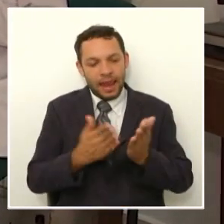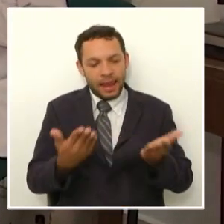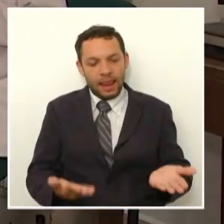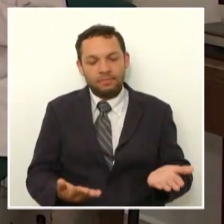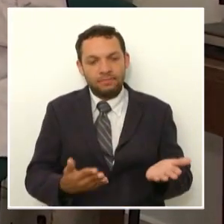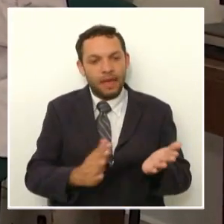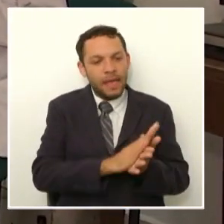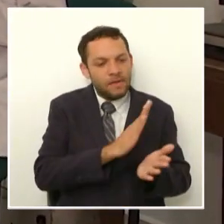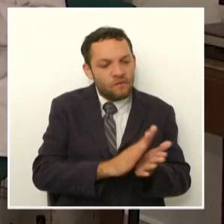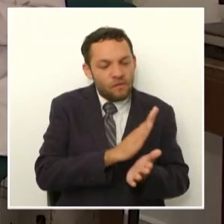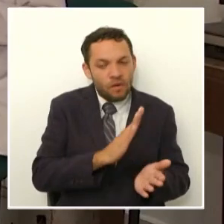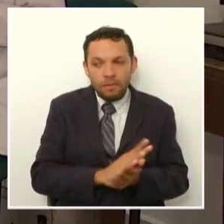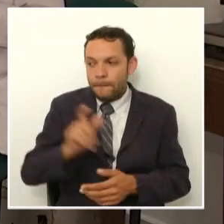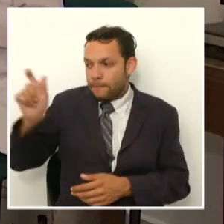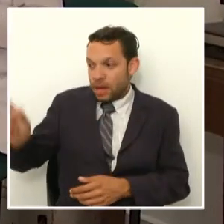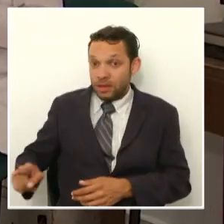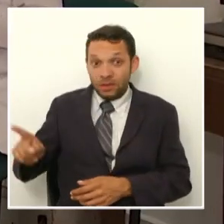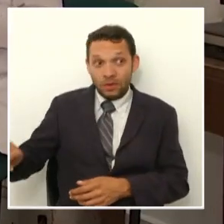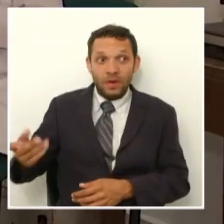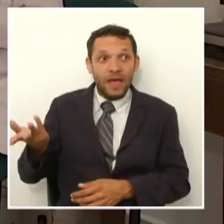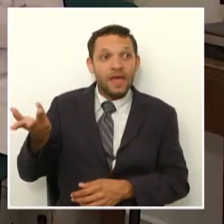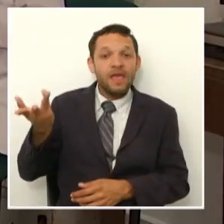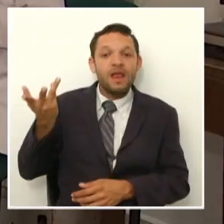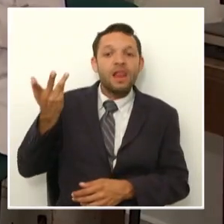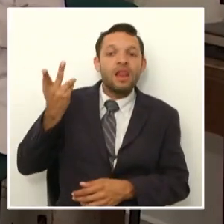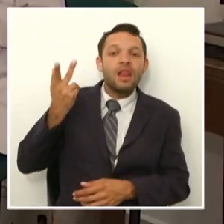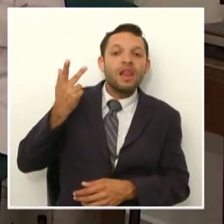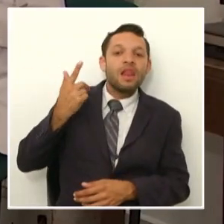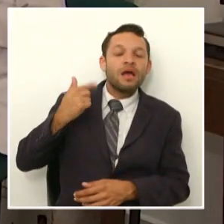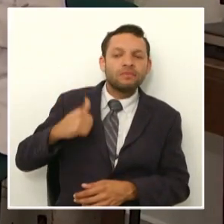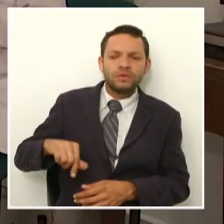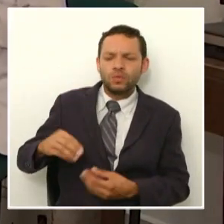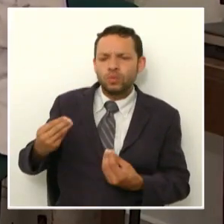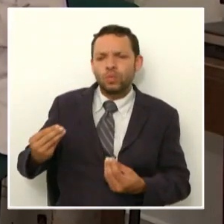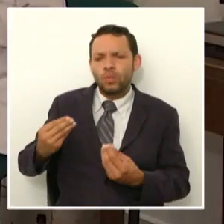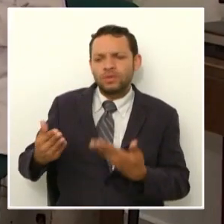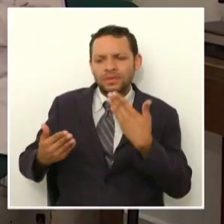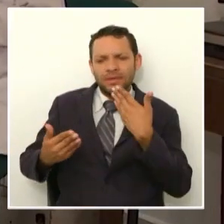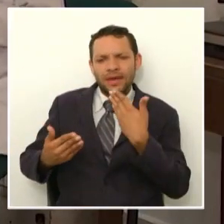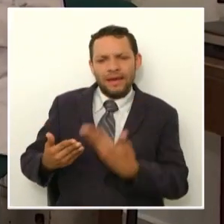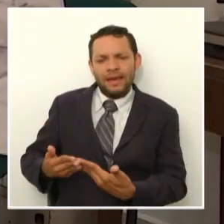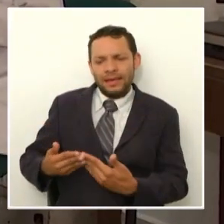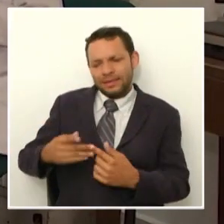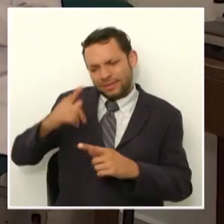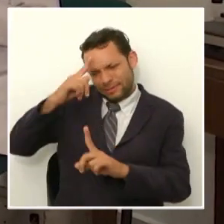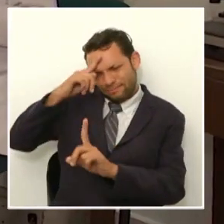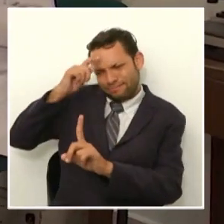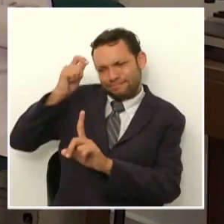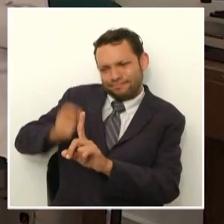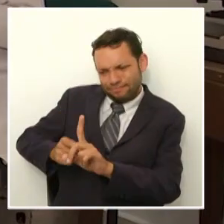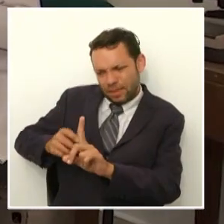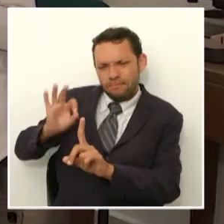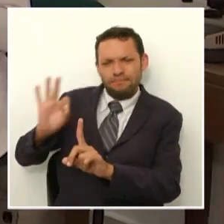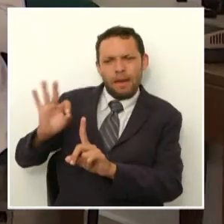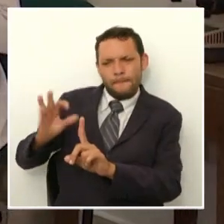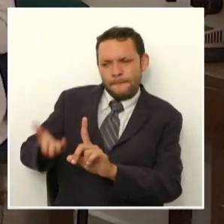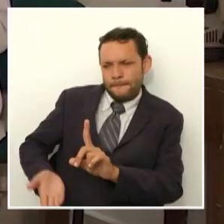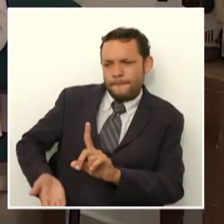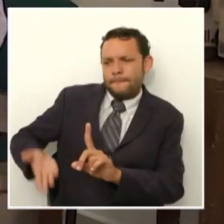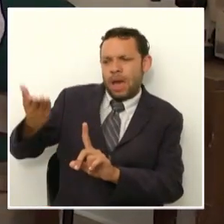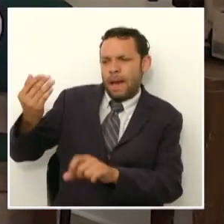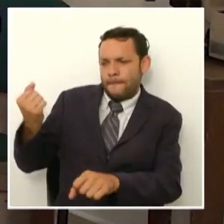doctor Bernardo, que no quedó sino reconocimientos de admiración por